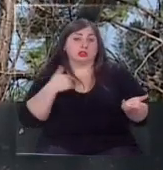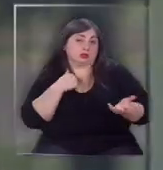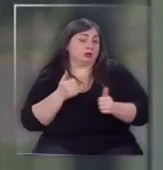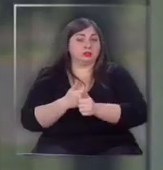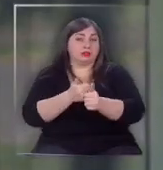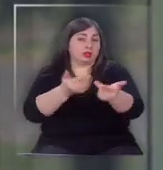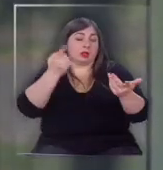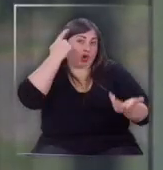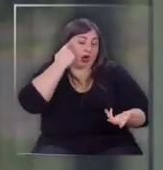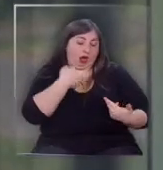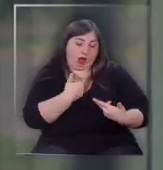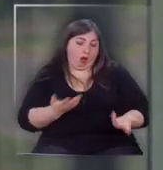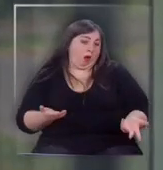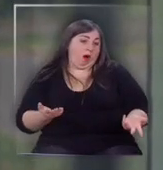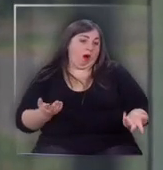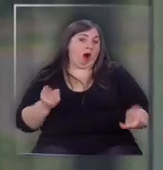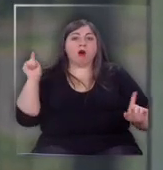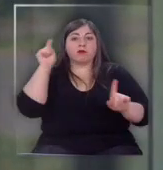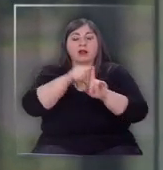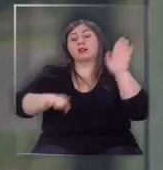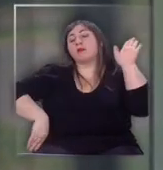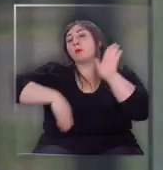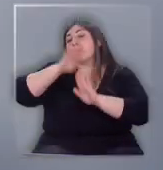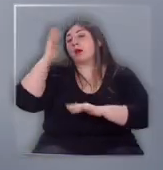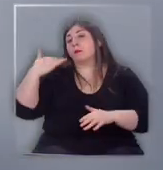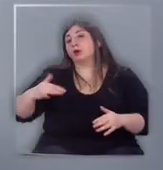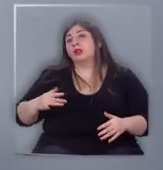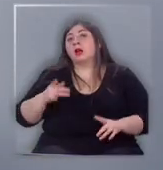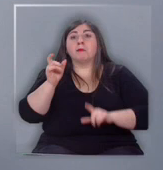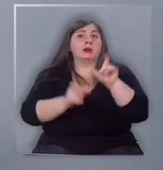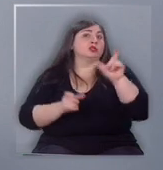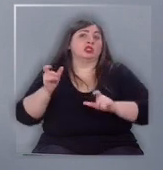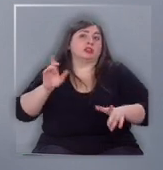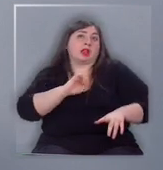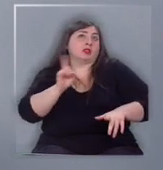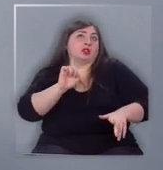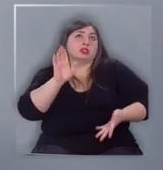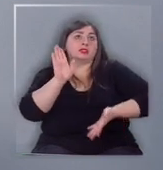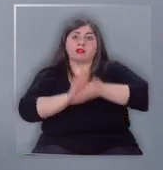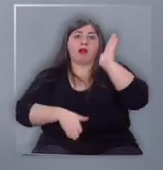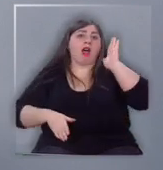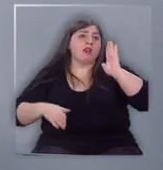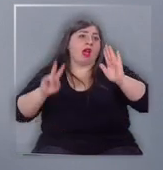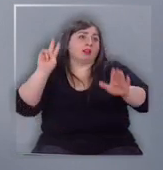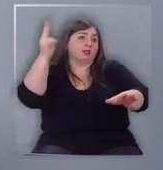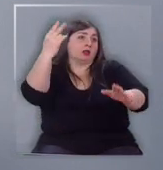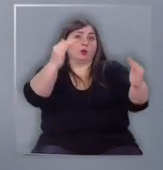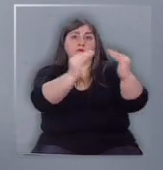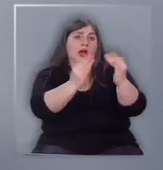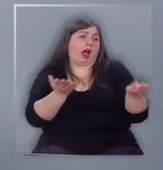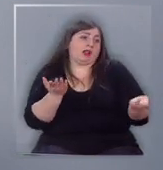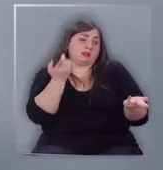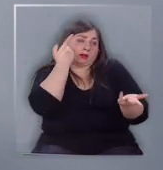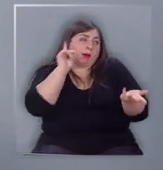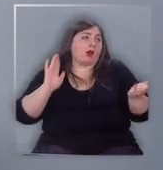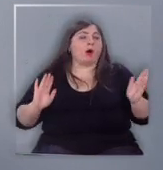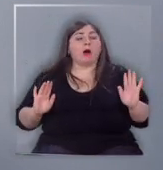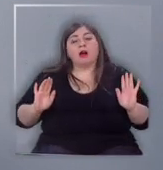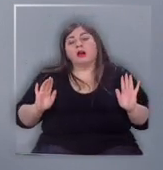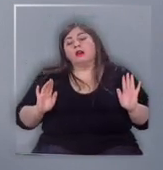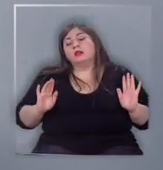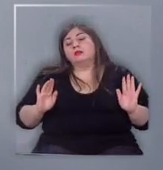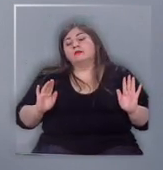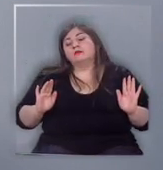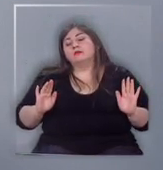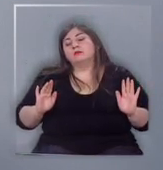yo creo, como objetivo principal es que la gente no se traslade a su segunda vivienda, pero